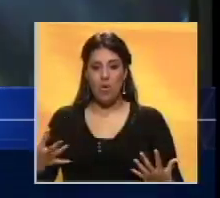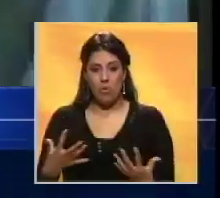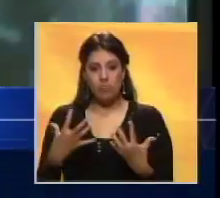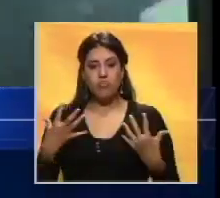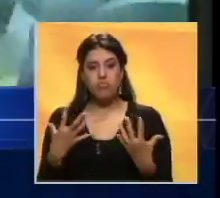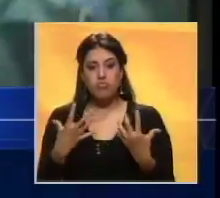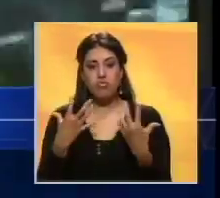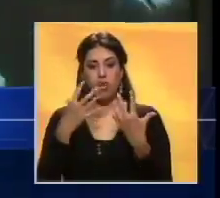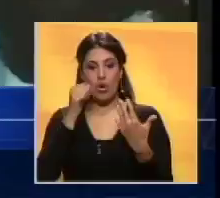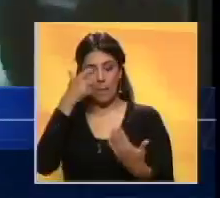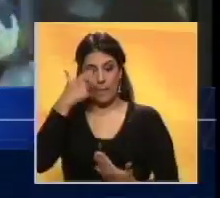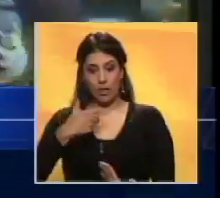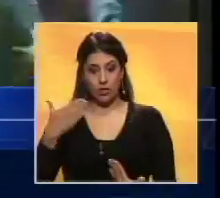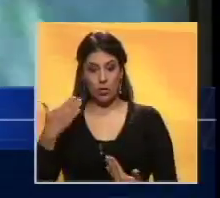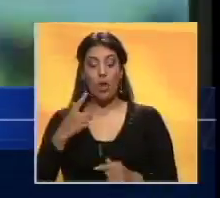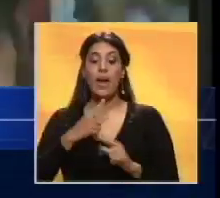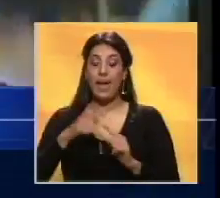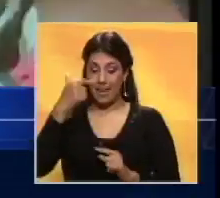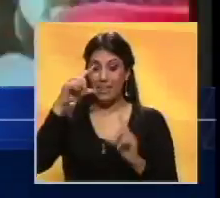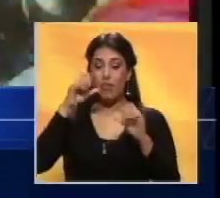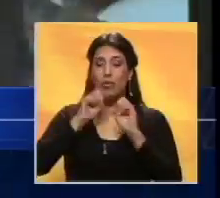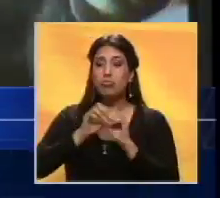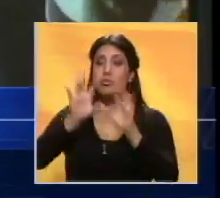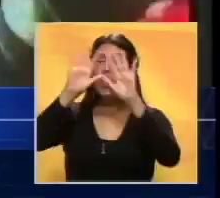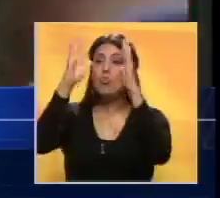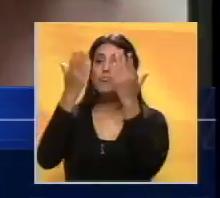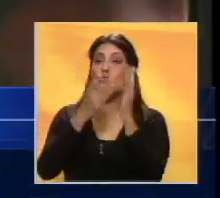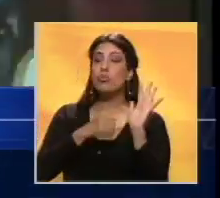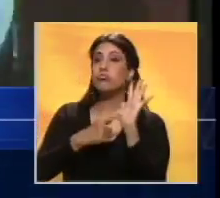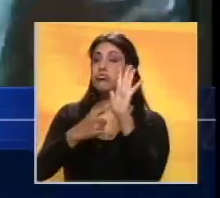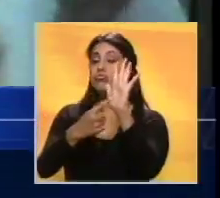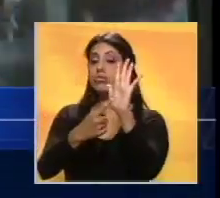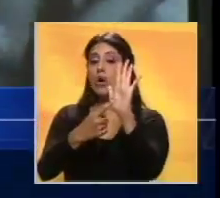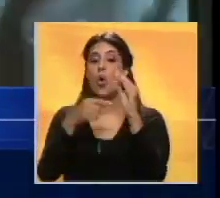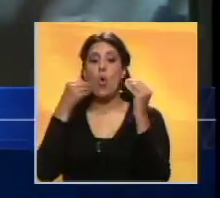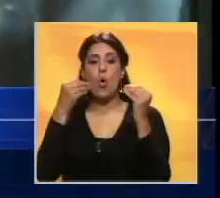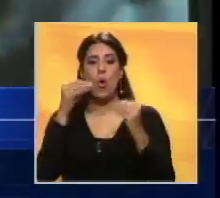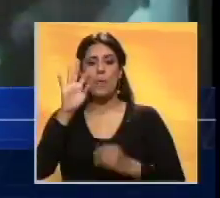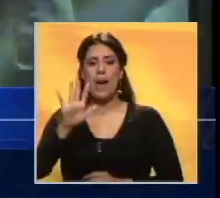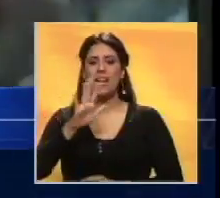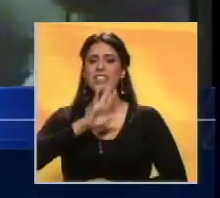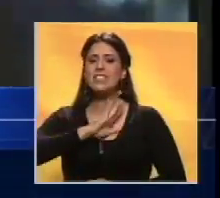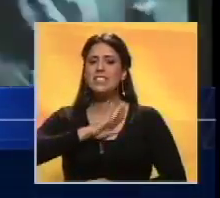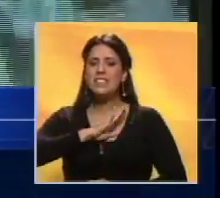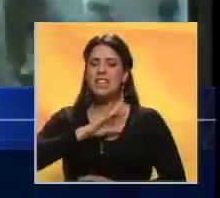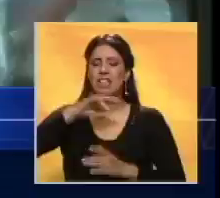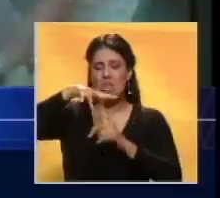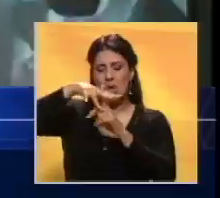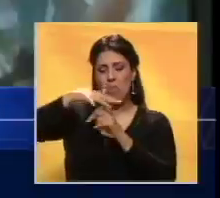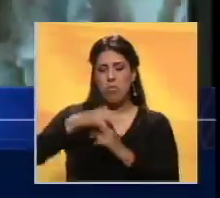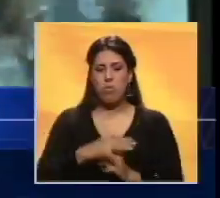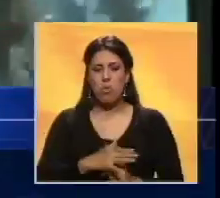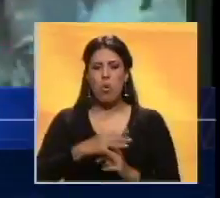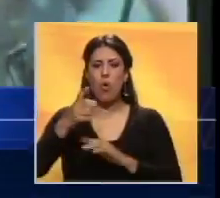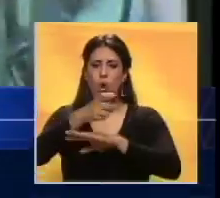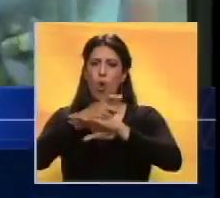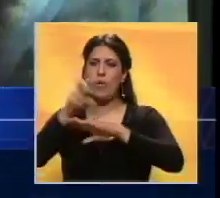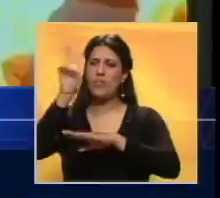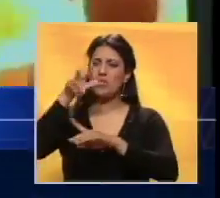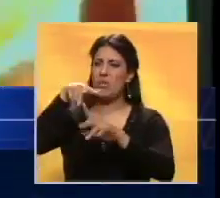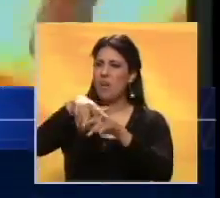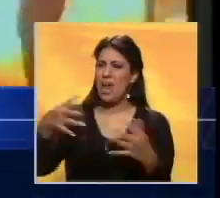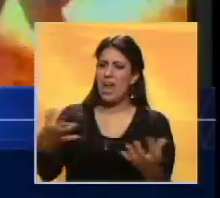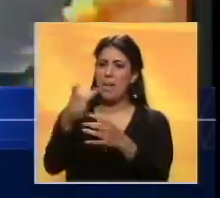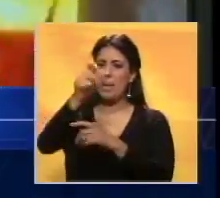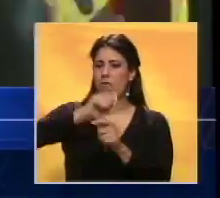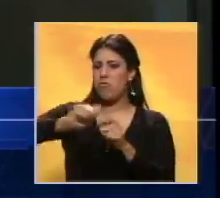candela y se incendia. Esta foto rodó por el mundo y rodó como parte de la represión del gobierno